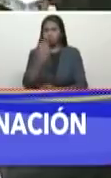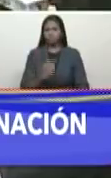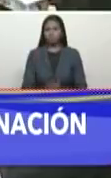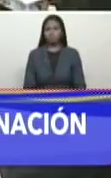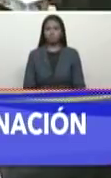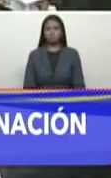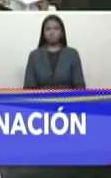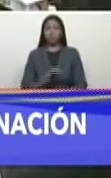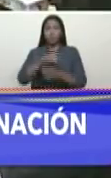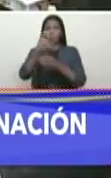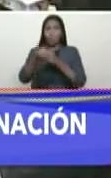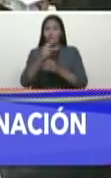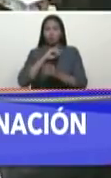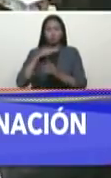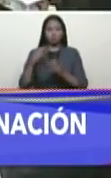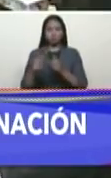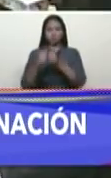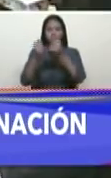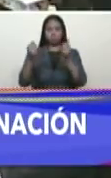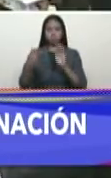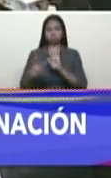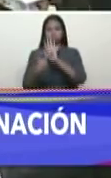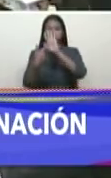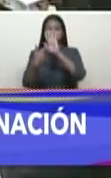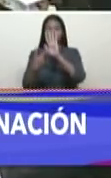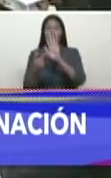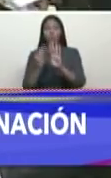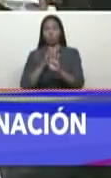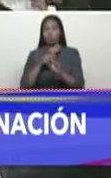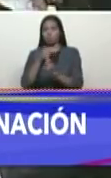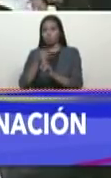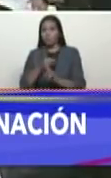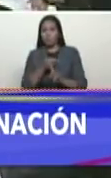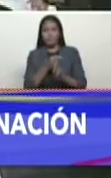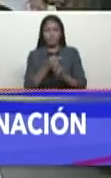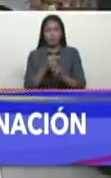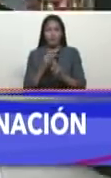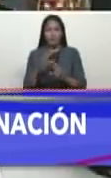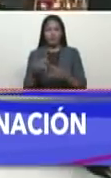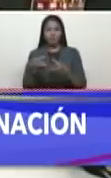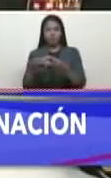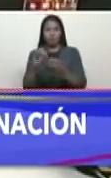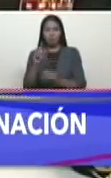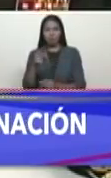un plan que hemos enfrentado en todas sus fases de esta etapa